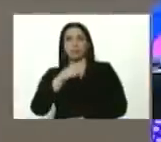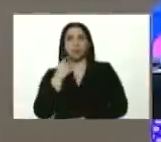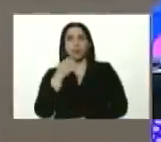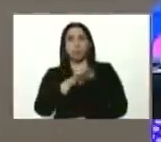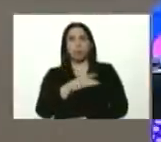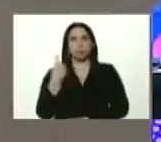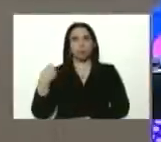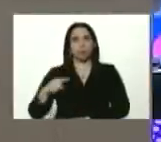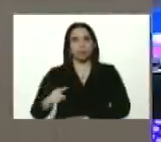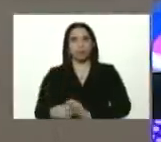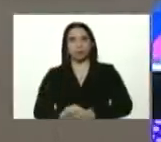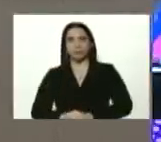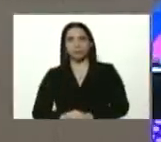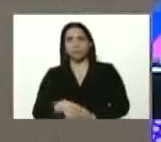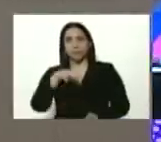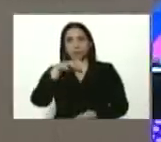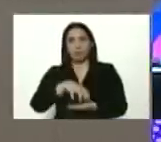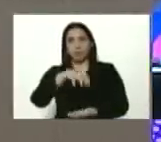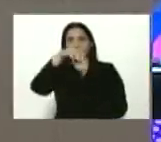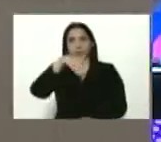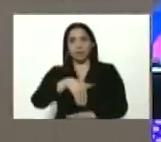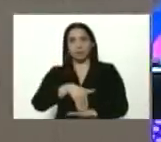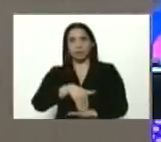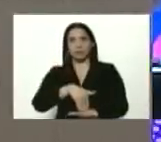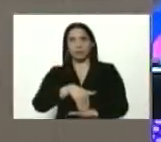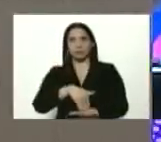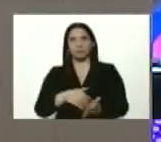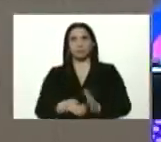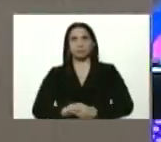tiene el estado Miranda.